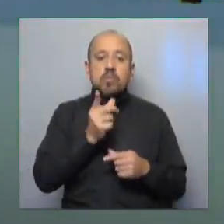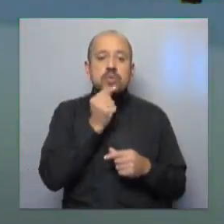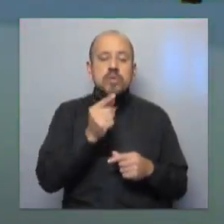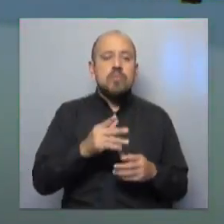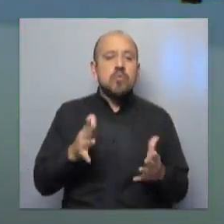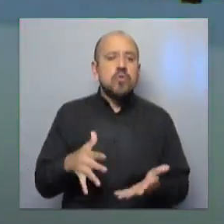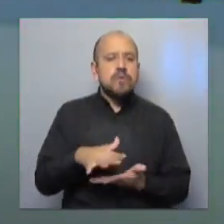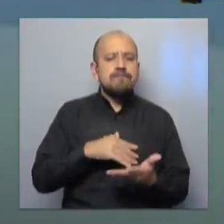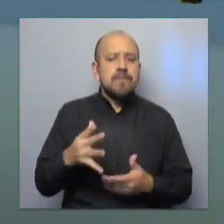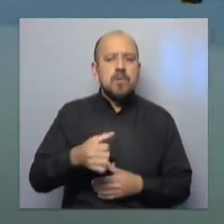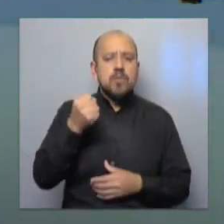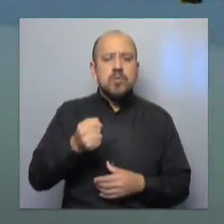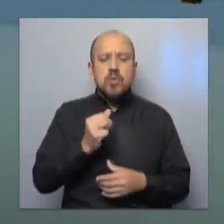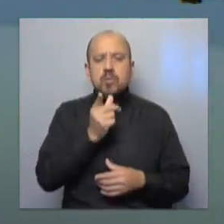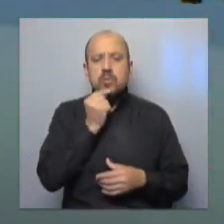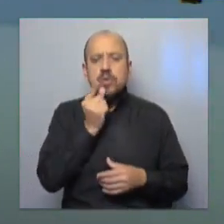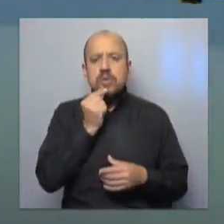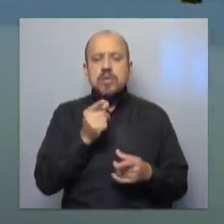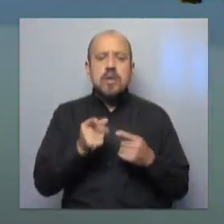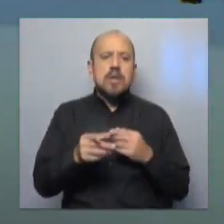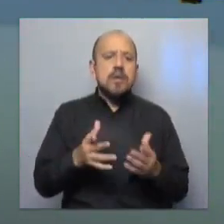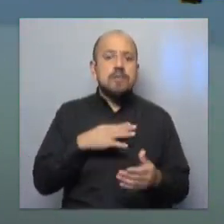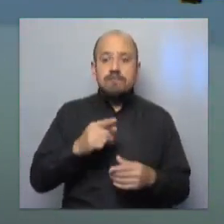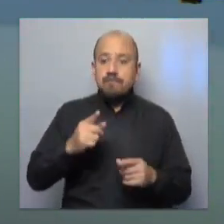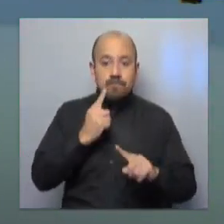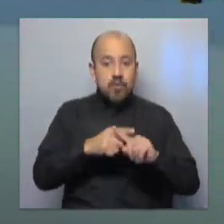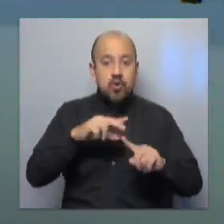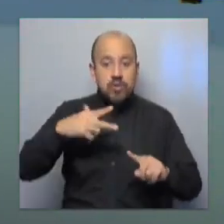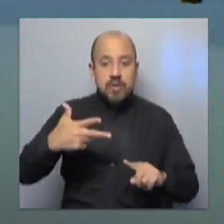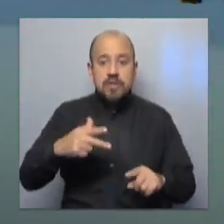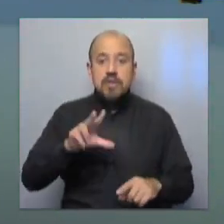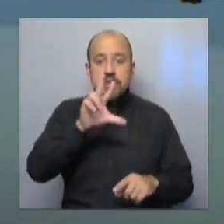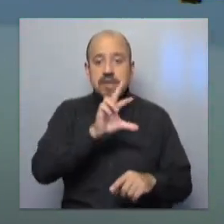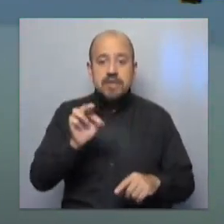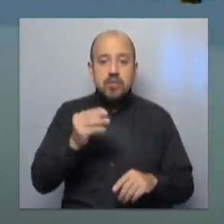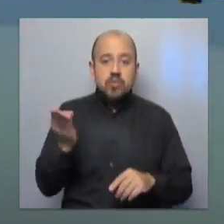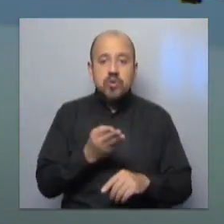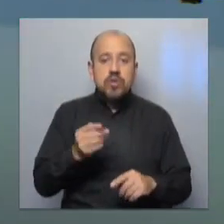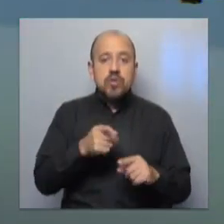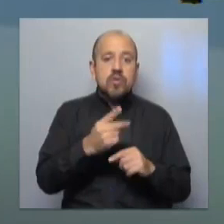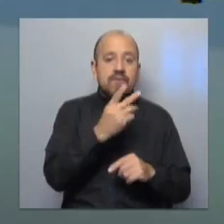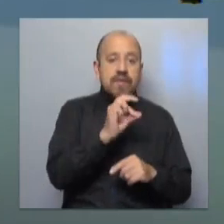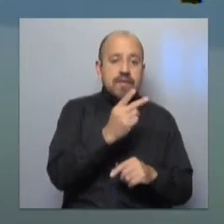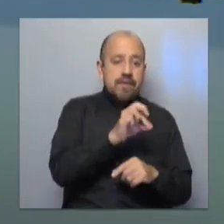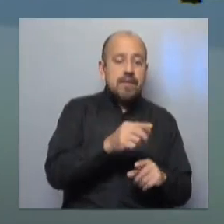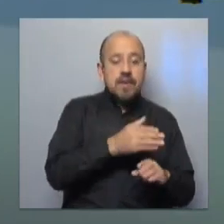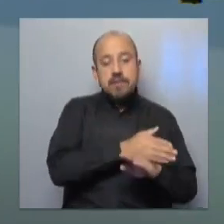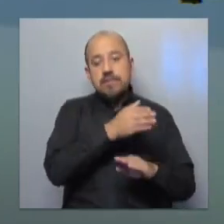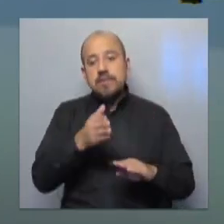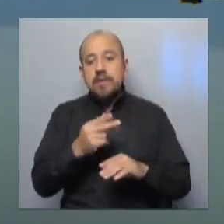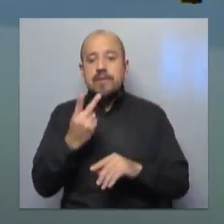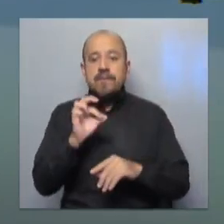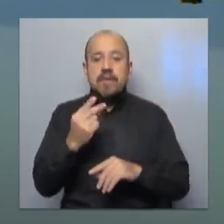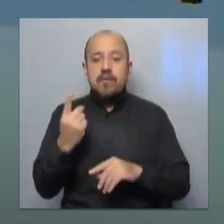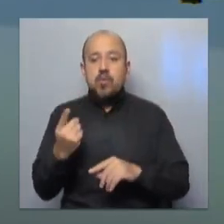situaciones de abuso policial y justamente se triplicaron aumentaron 300% entre 2020 y 2021 según